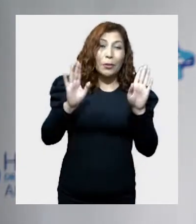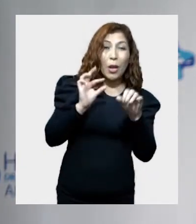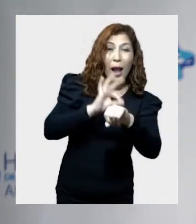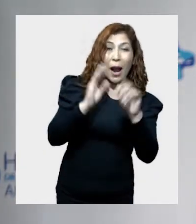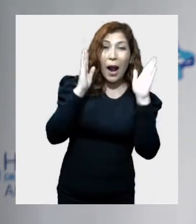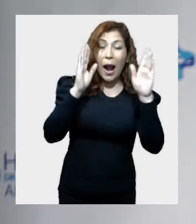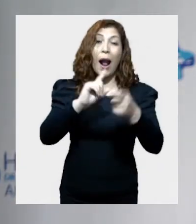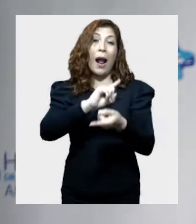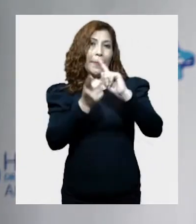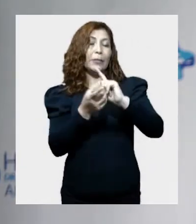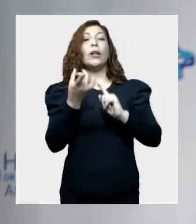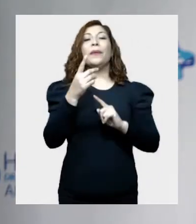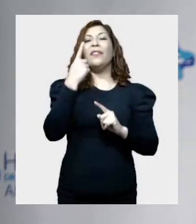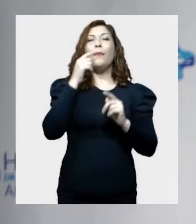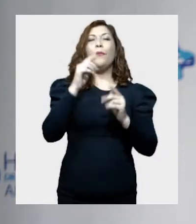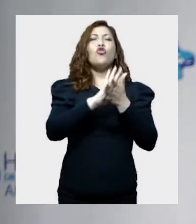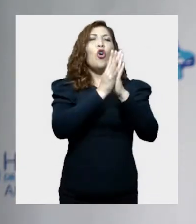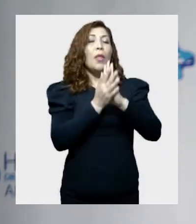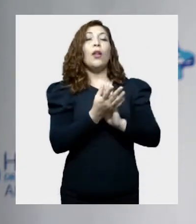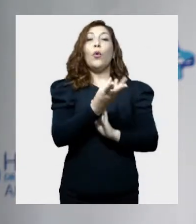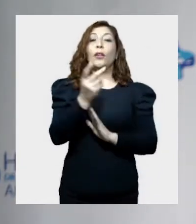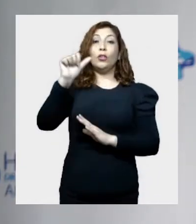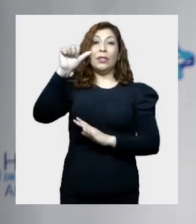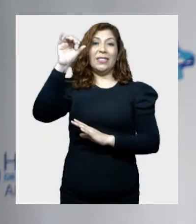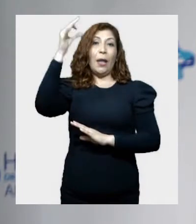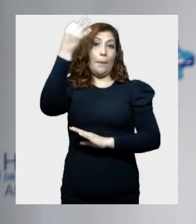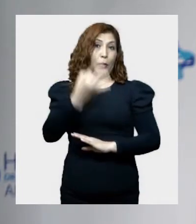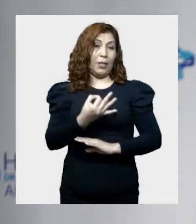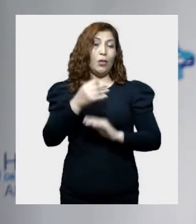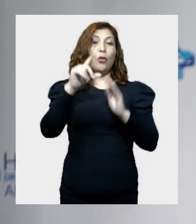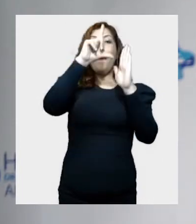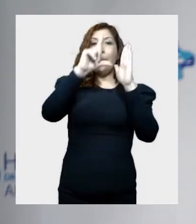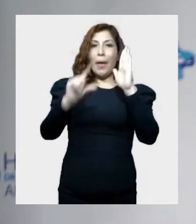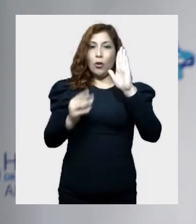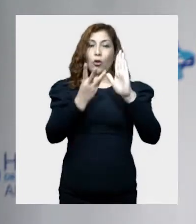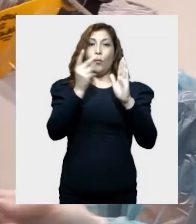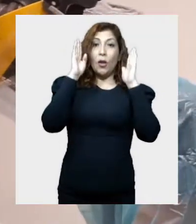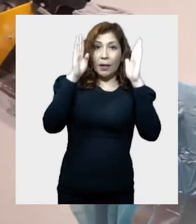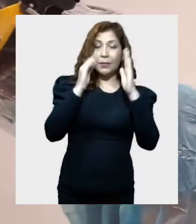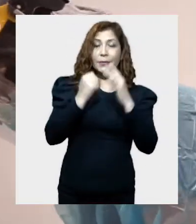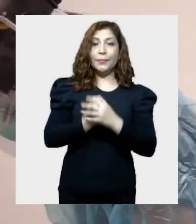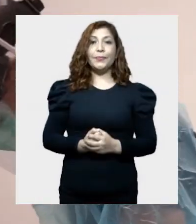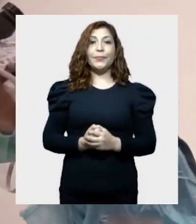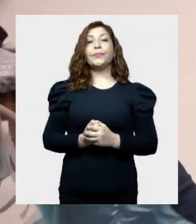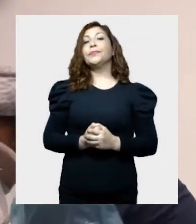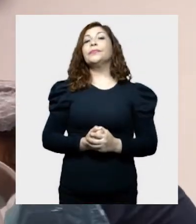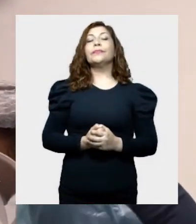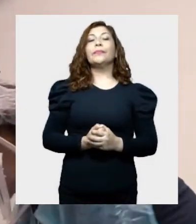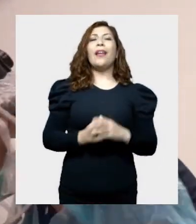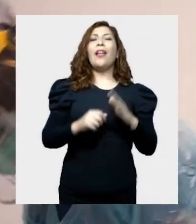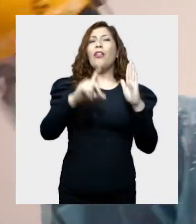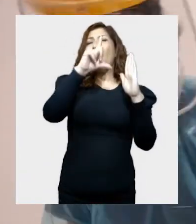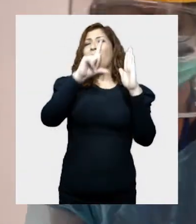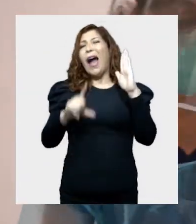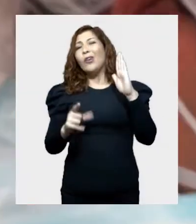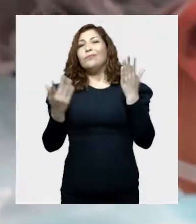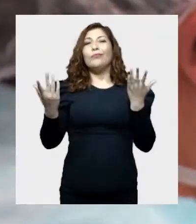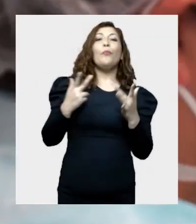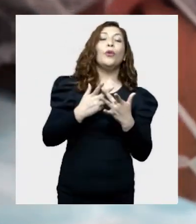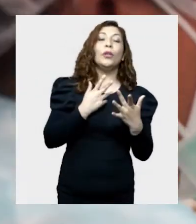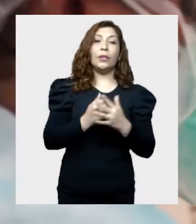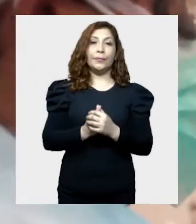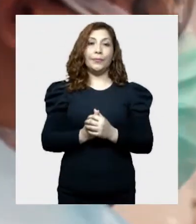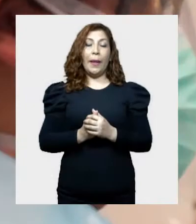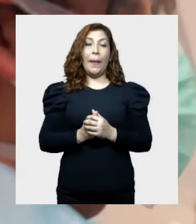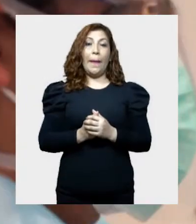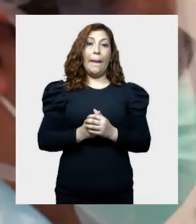limitamos solo a los totales, registramos un 60% de disminución en el número de atenciones. La baja producción obedeció al